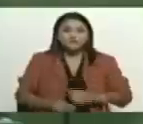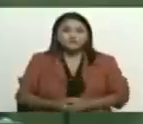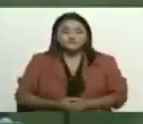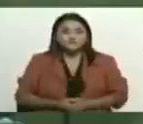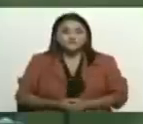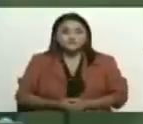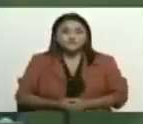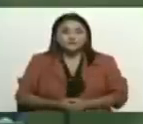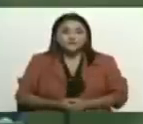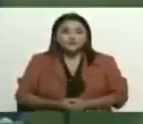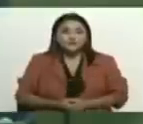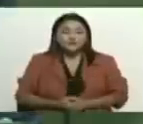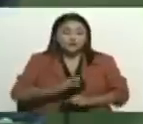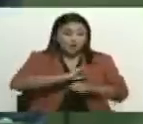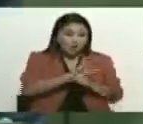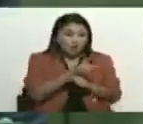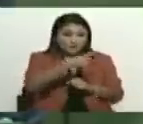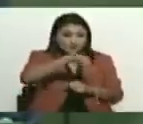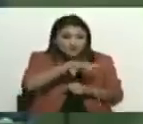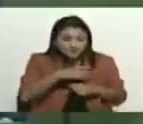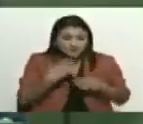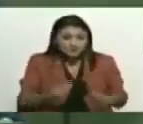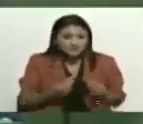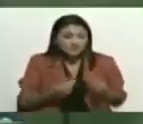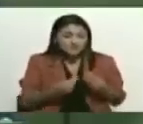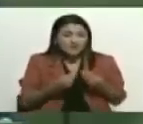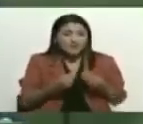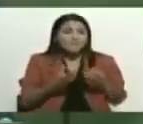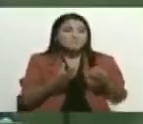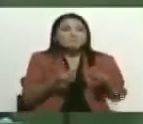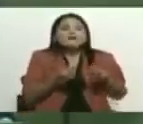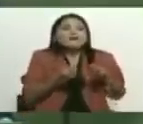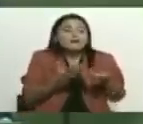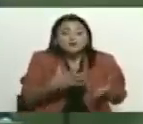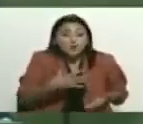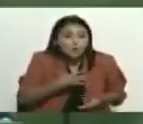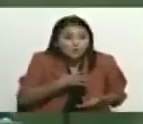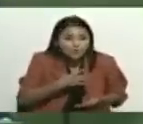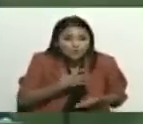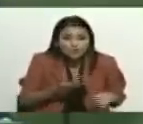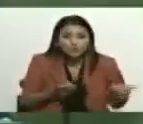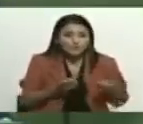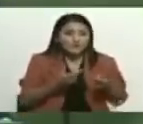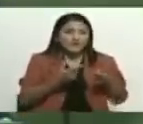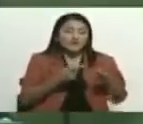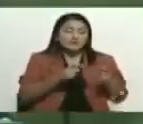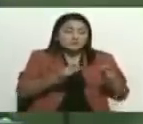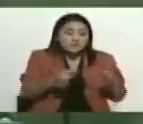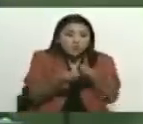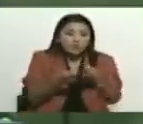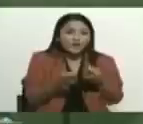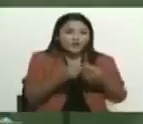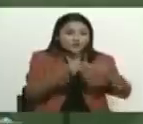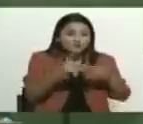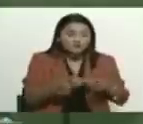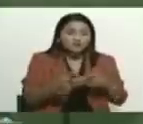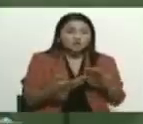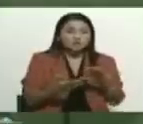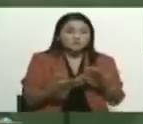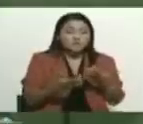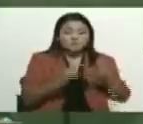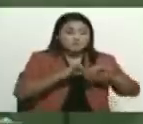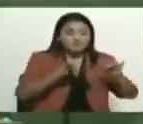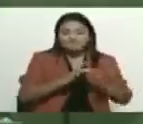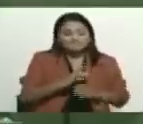Ni siquiera la pandemia del COVID-19 fue razón suficiente para levantar esas ilegales medidas.